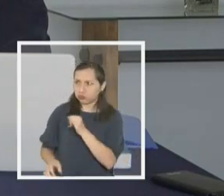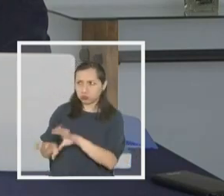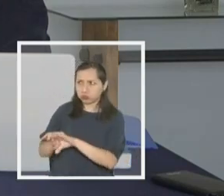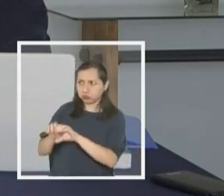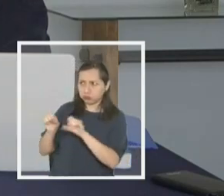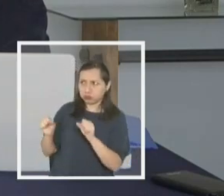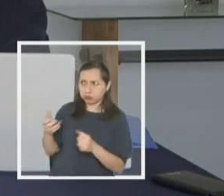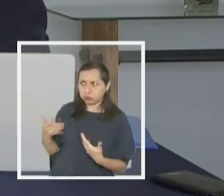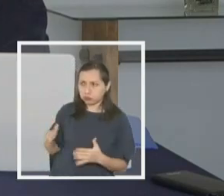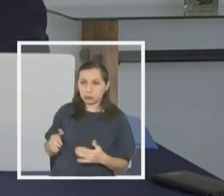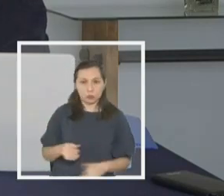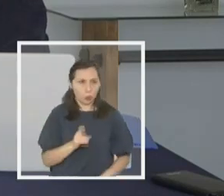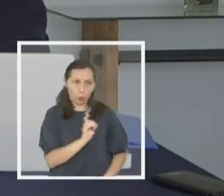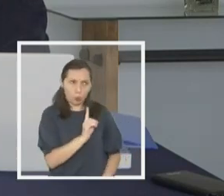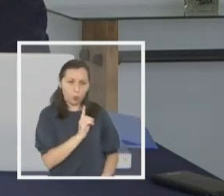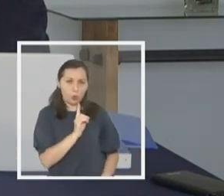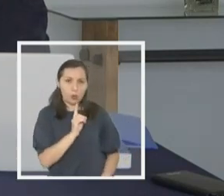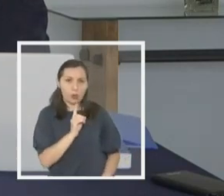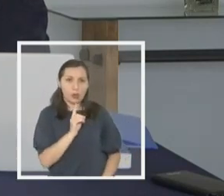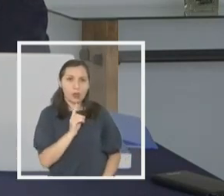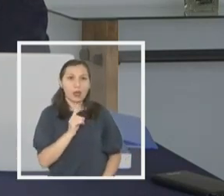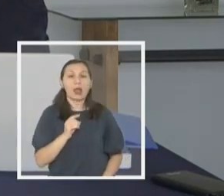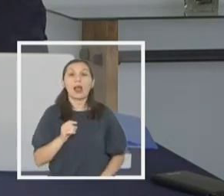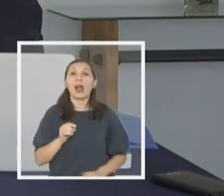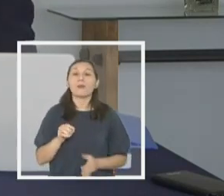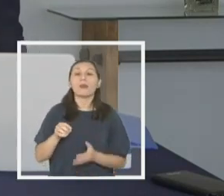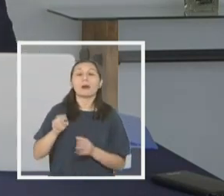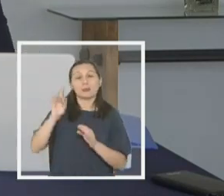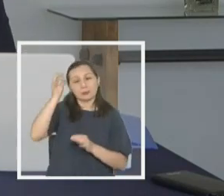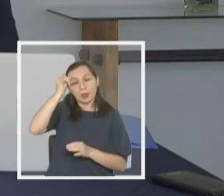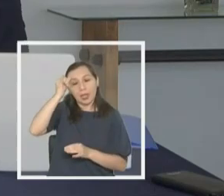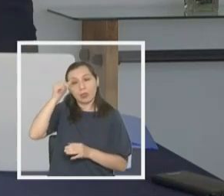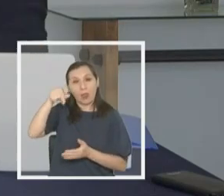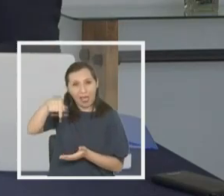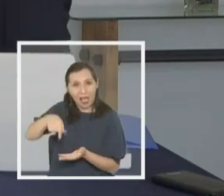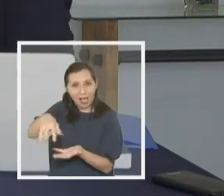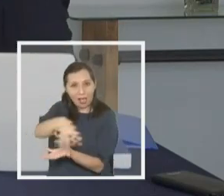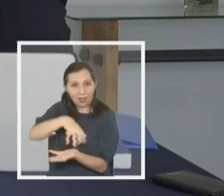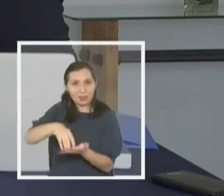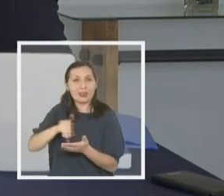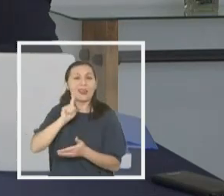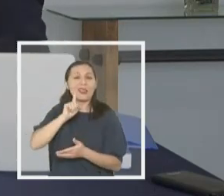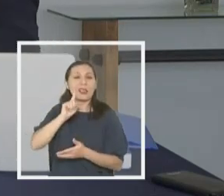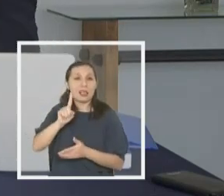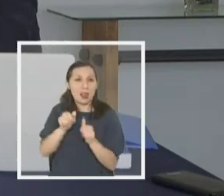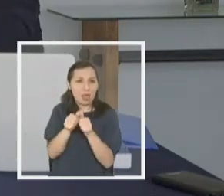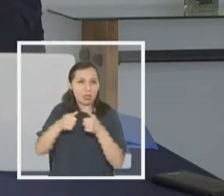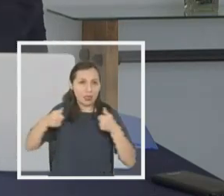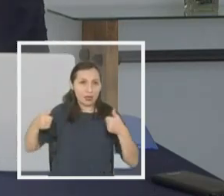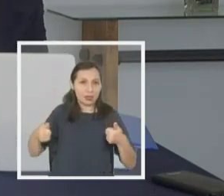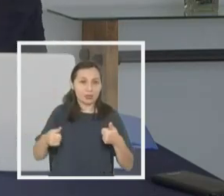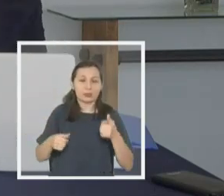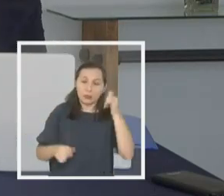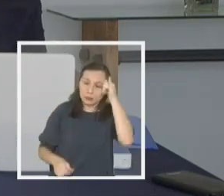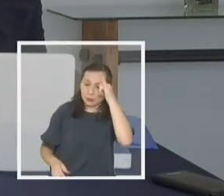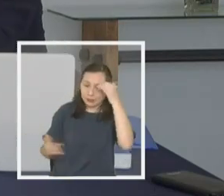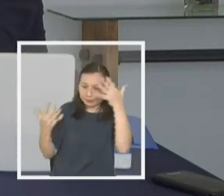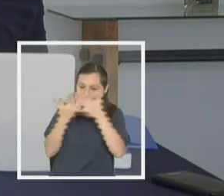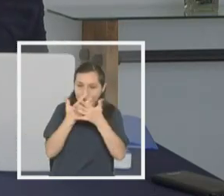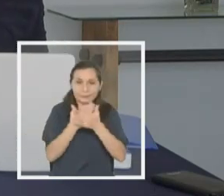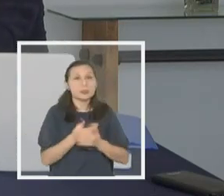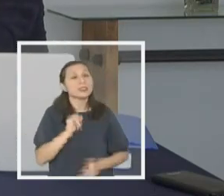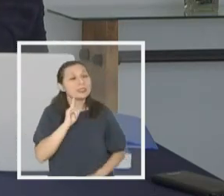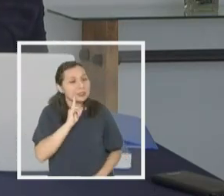conformación. No, tenemos... Ah, el gabinete local, perdón. Local. Ah, local. Local. Estaba hablando a nivel nacional. Sí. No, pues es que tenemos